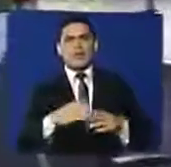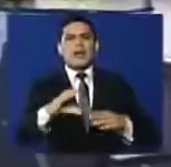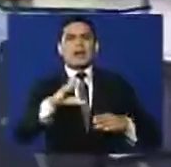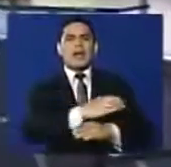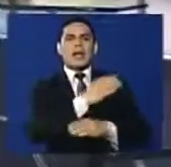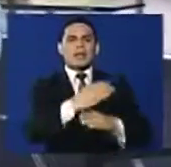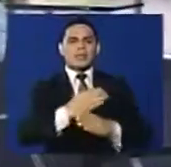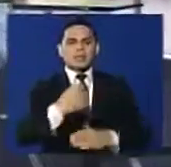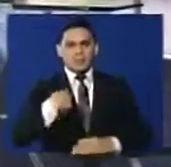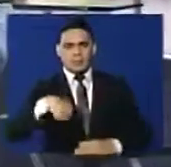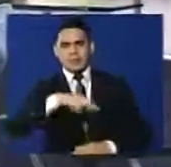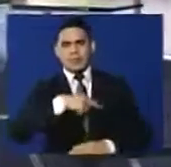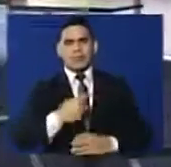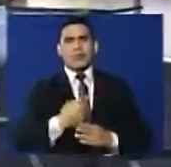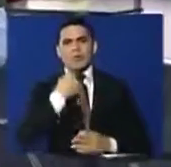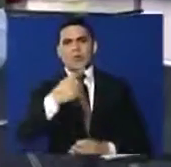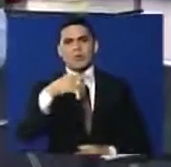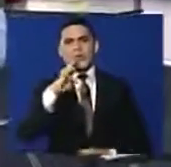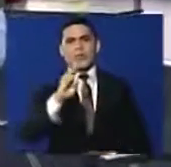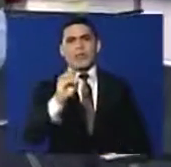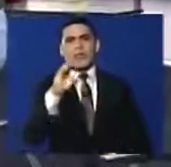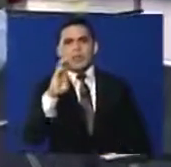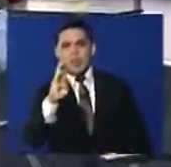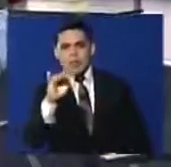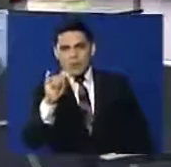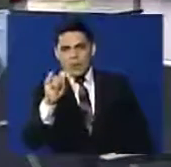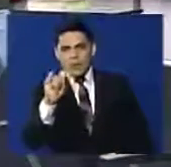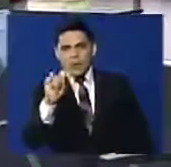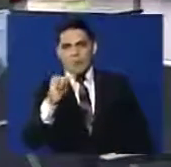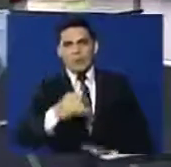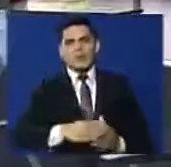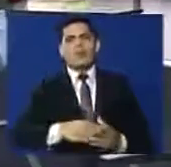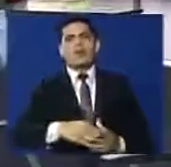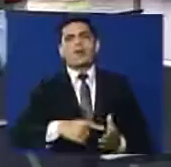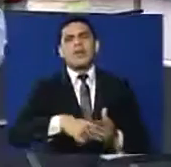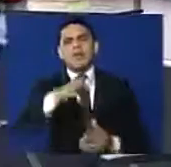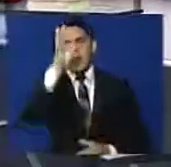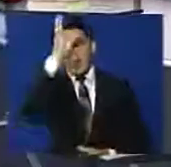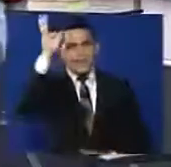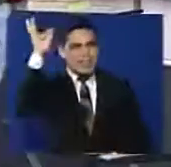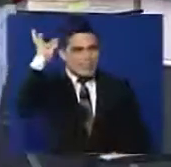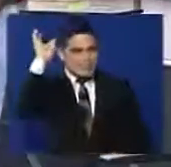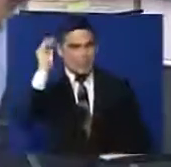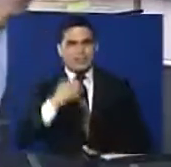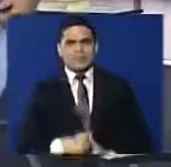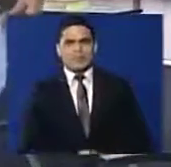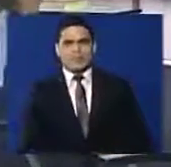Entonces le vamos a obsequiar hoy de Bobby Cruz, los fariseos. Oye. Oh, yeah.